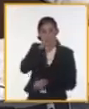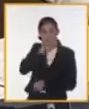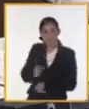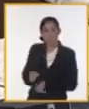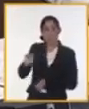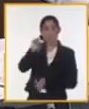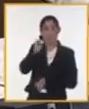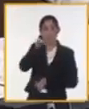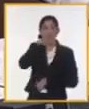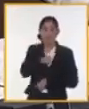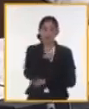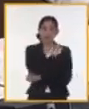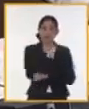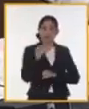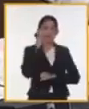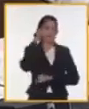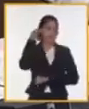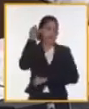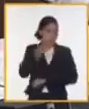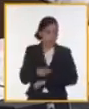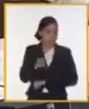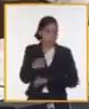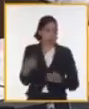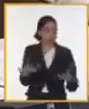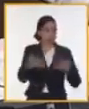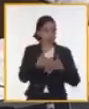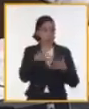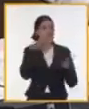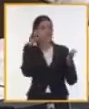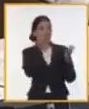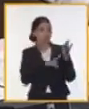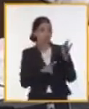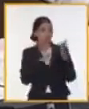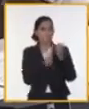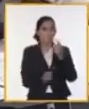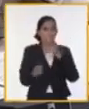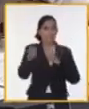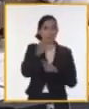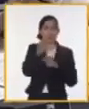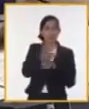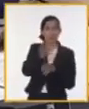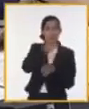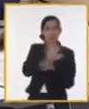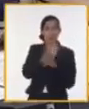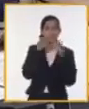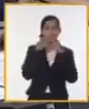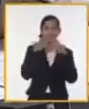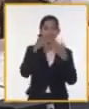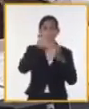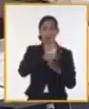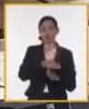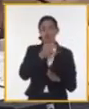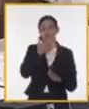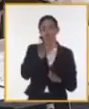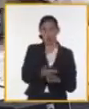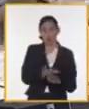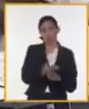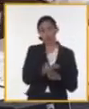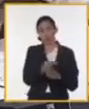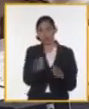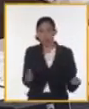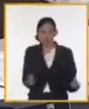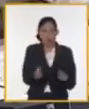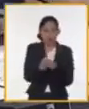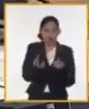la Fiscalía, cuando hace una evaluación de toda esa estadística, entonces dirige,